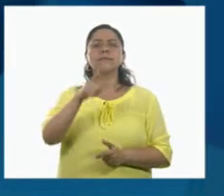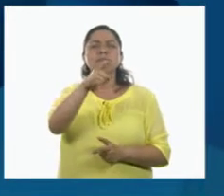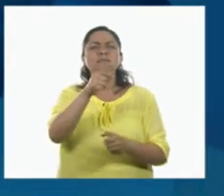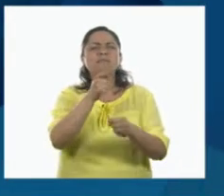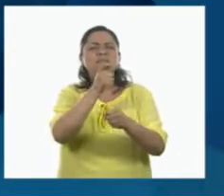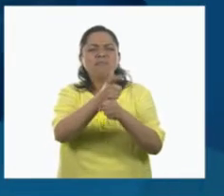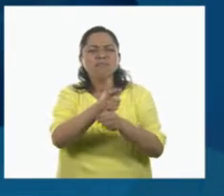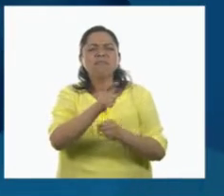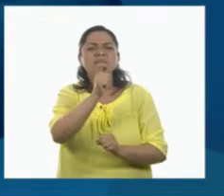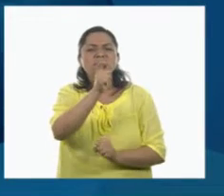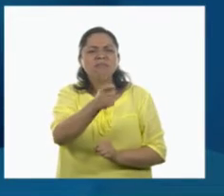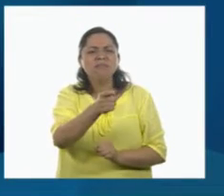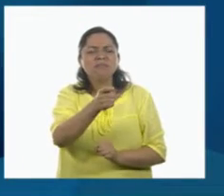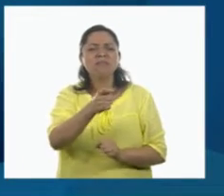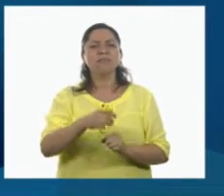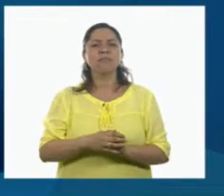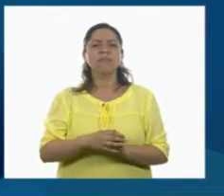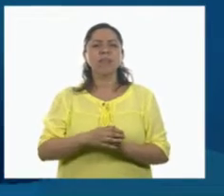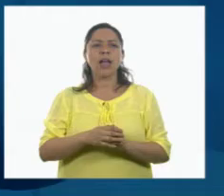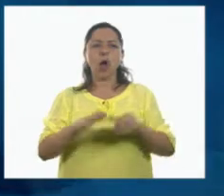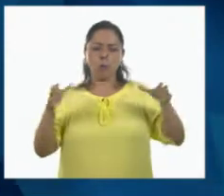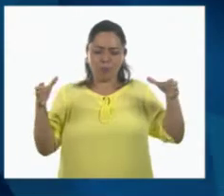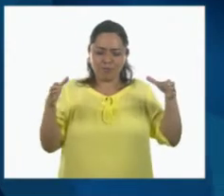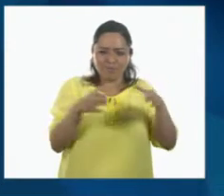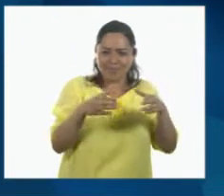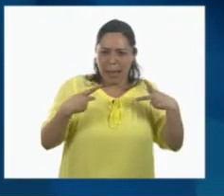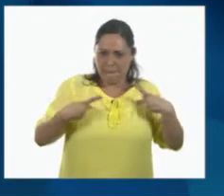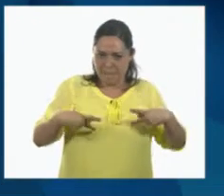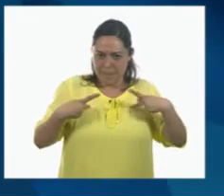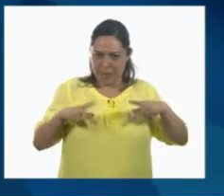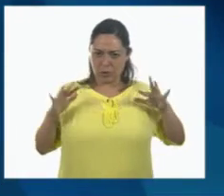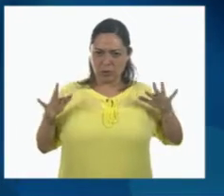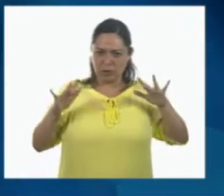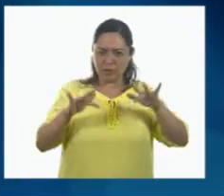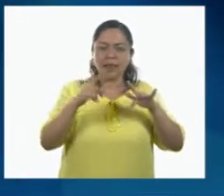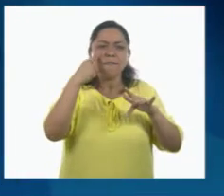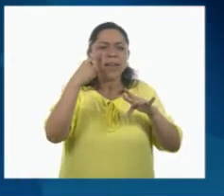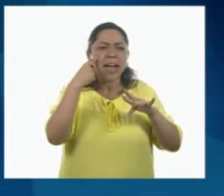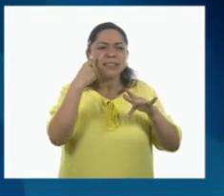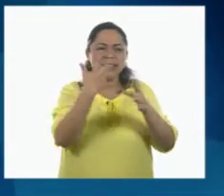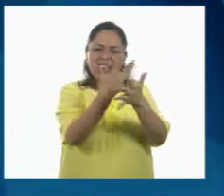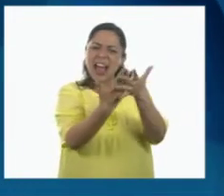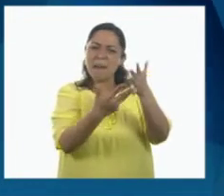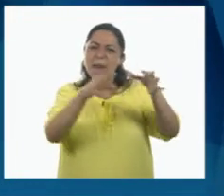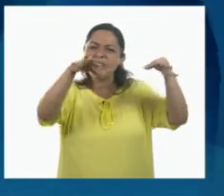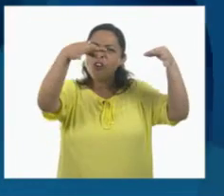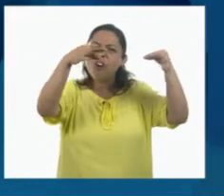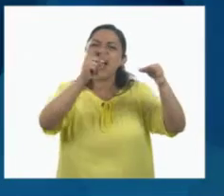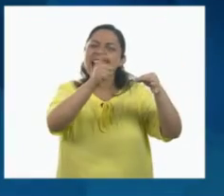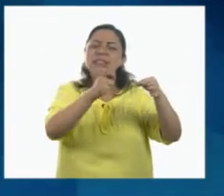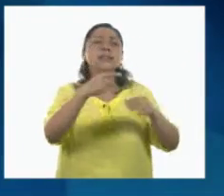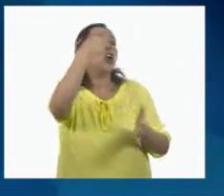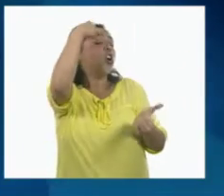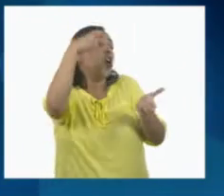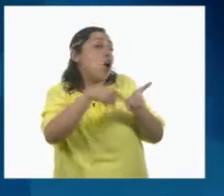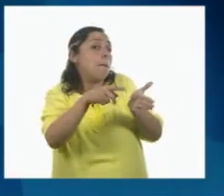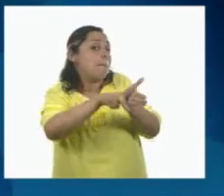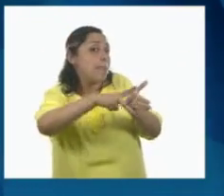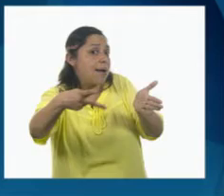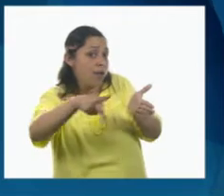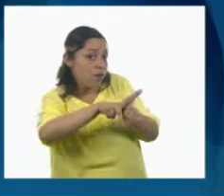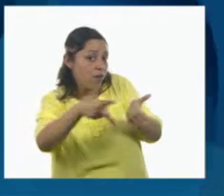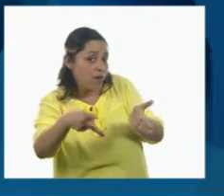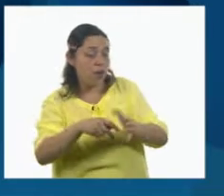encontramos una de estas reuniones de personas. ¿Qué traen en la mano? Fíjense bien. Yo creo que es el periódico.